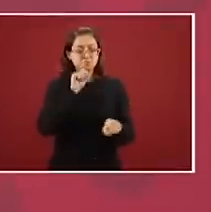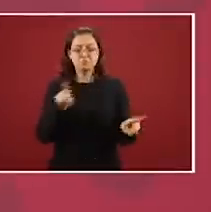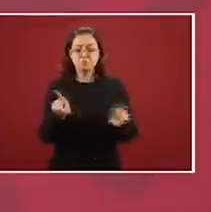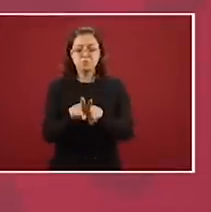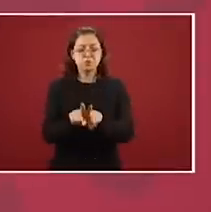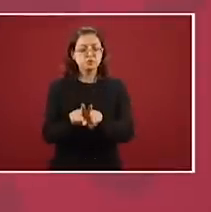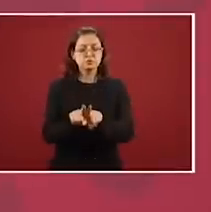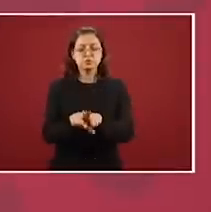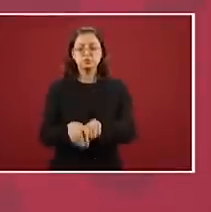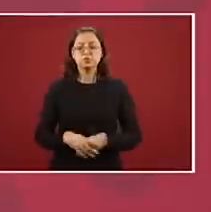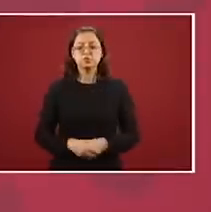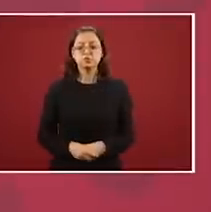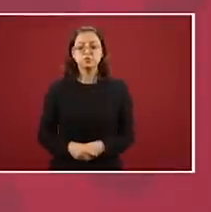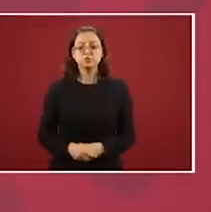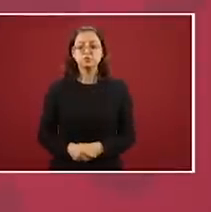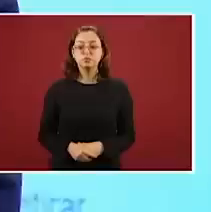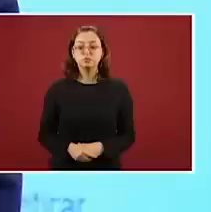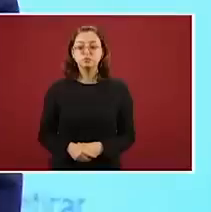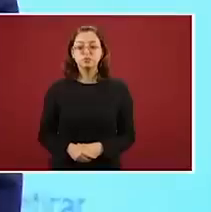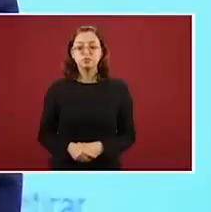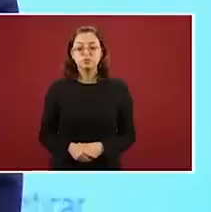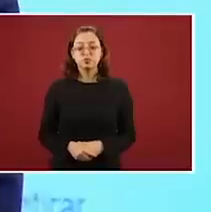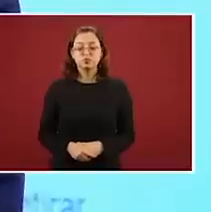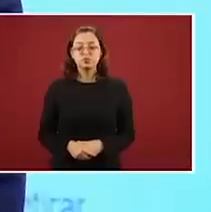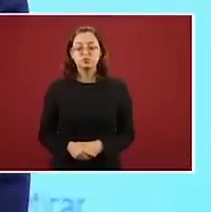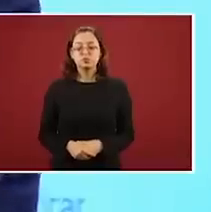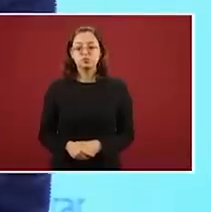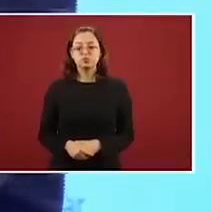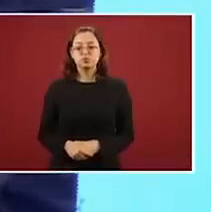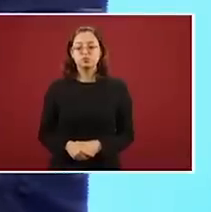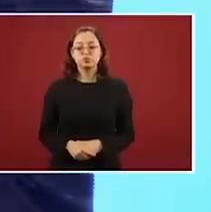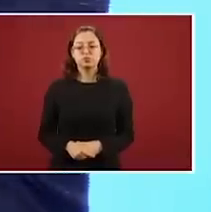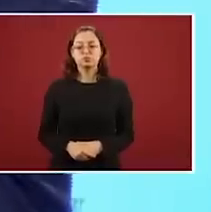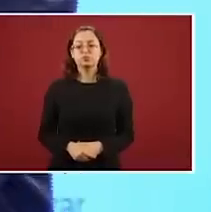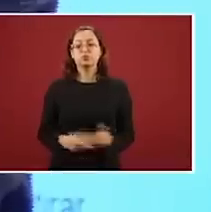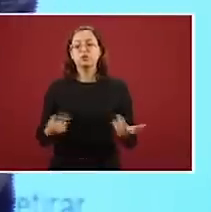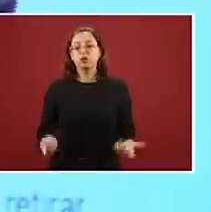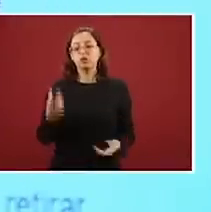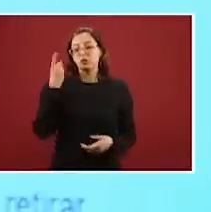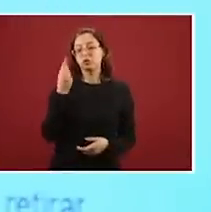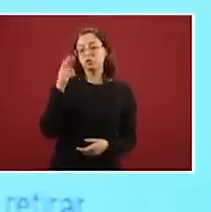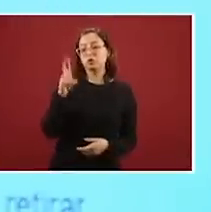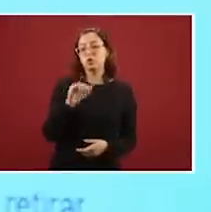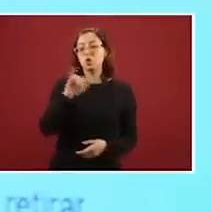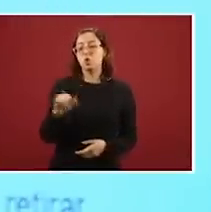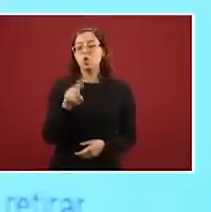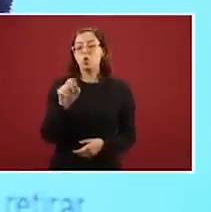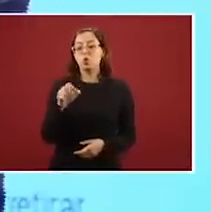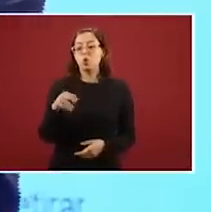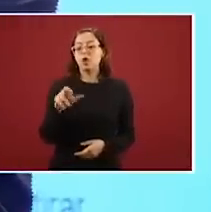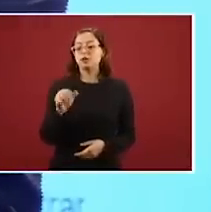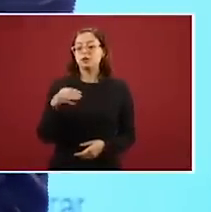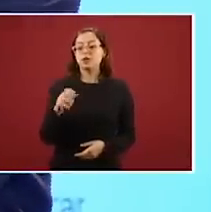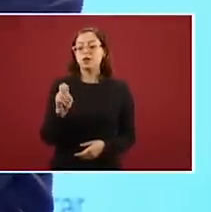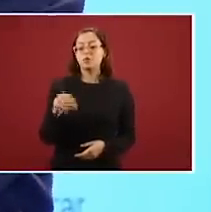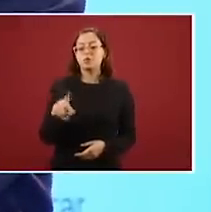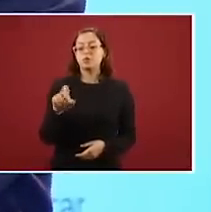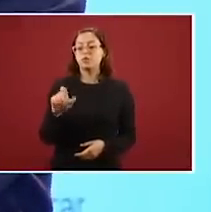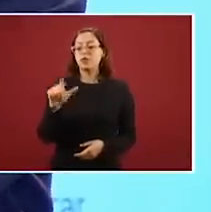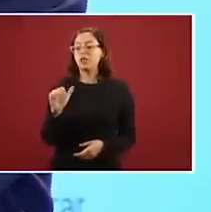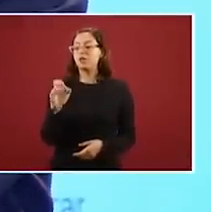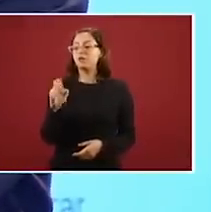Así se va a actuar. El doctor Juan Ramón de la Fuente, que es nuestro representante en la